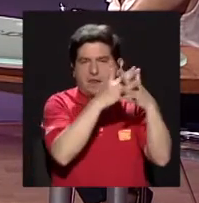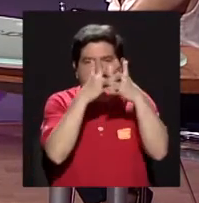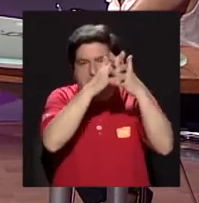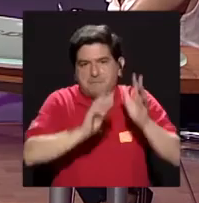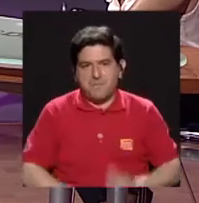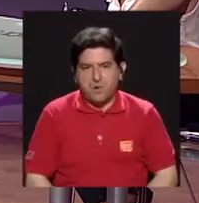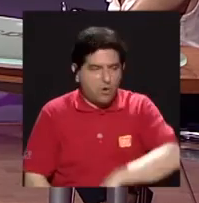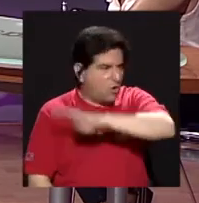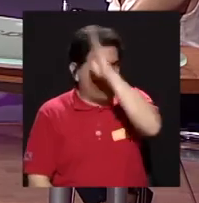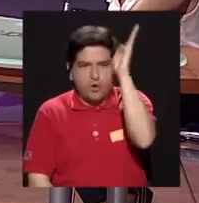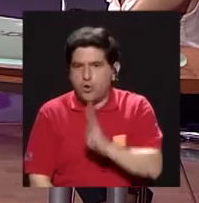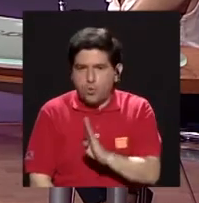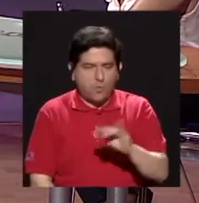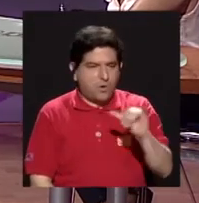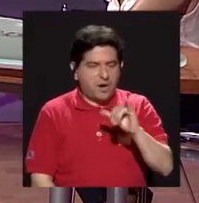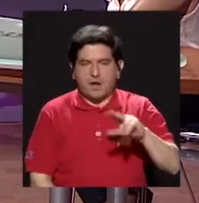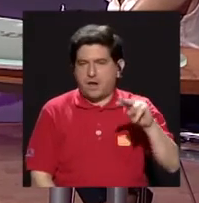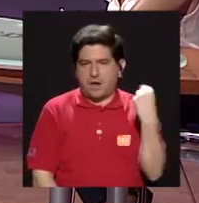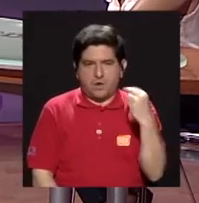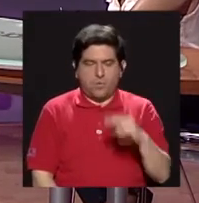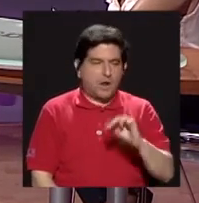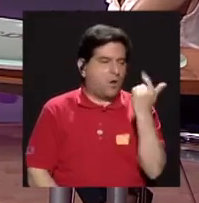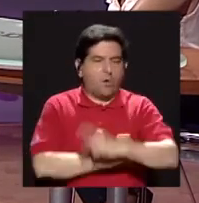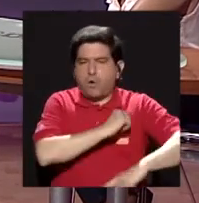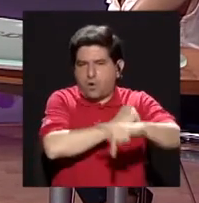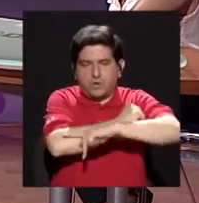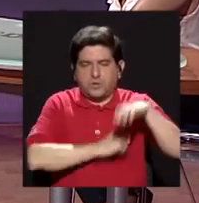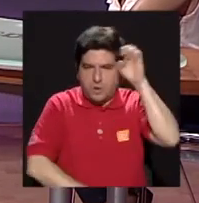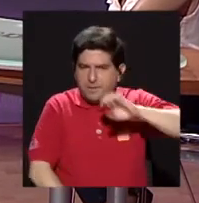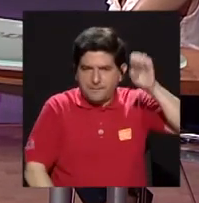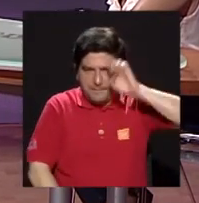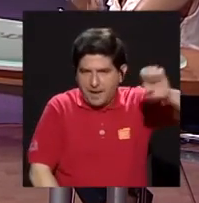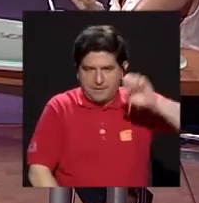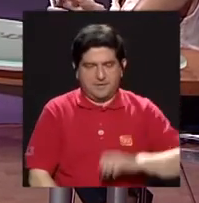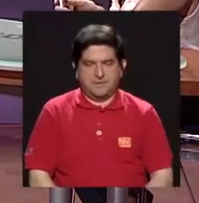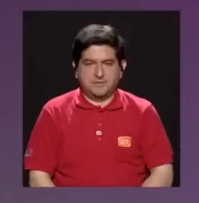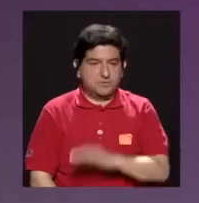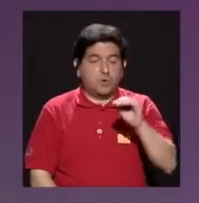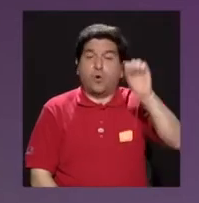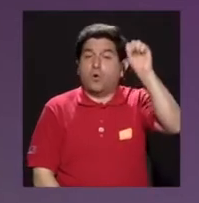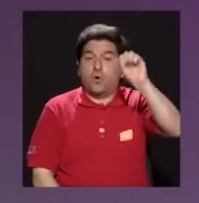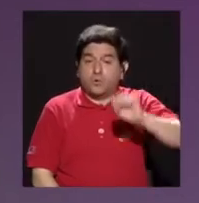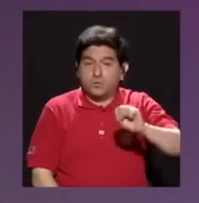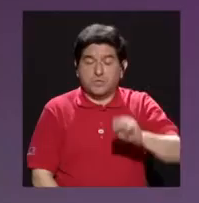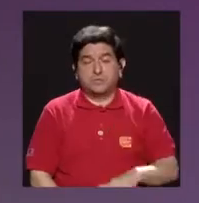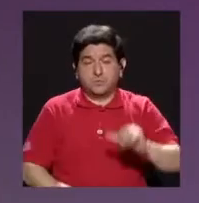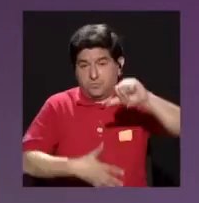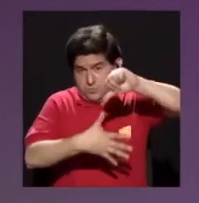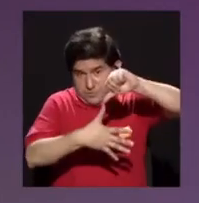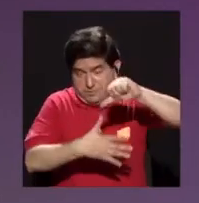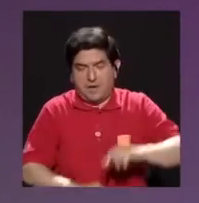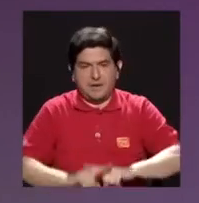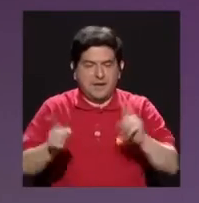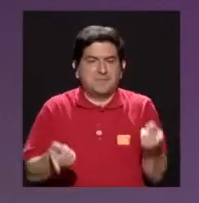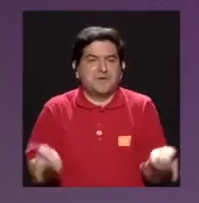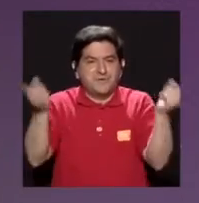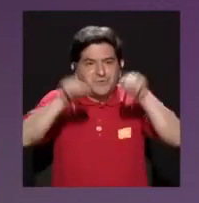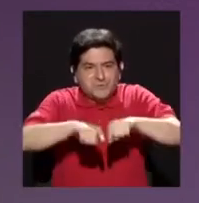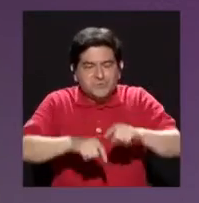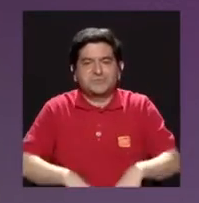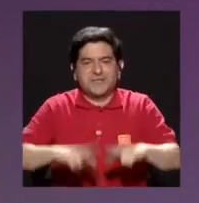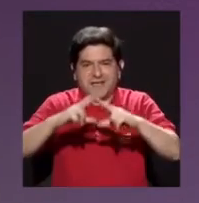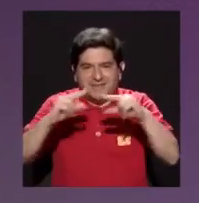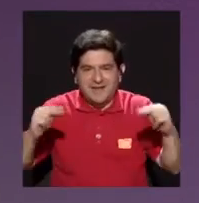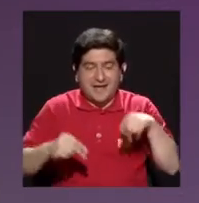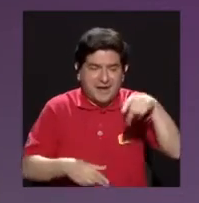sea, jamás hubiese sido una noticia, o cualquier otro país de Europa, e inclusive del sur algunos, pero pasó específicamente con Nicaragua y ahí